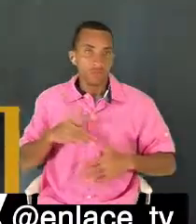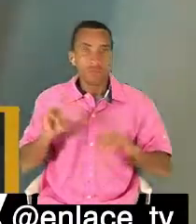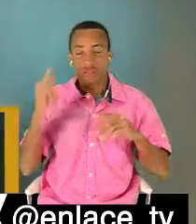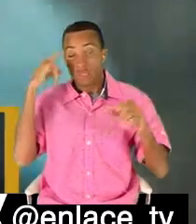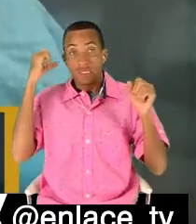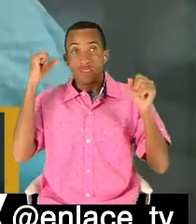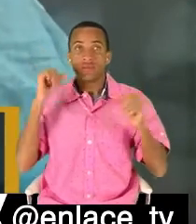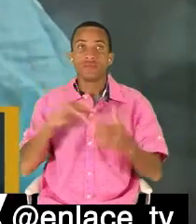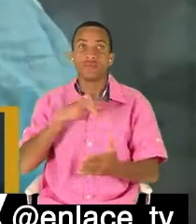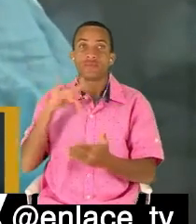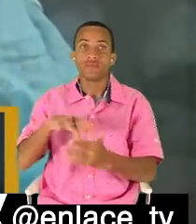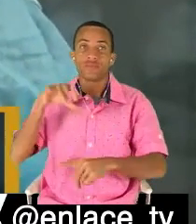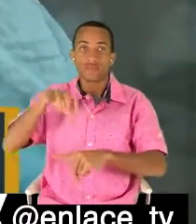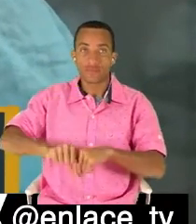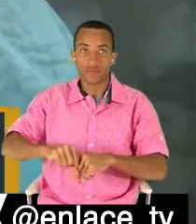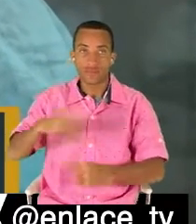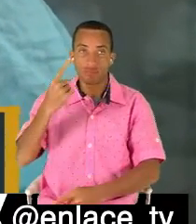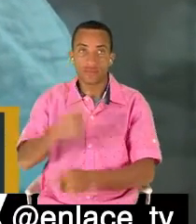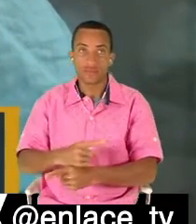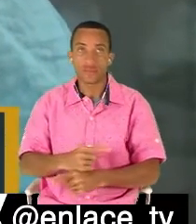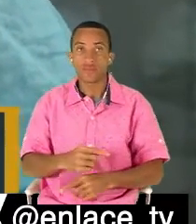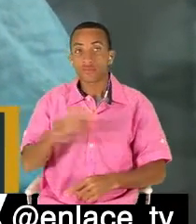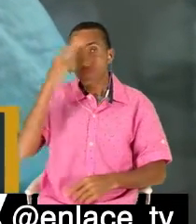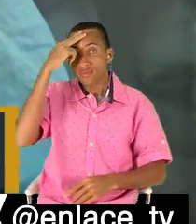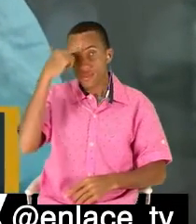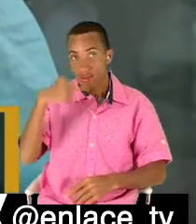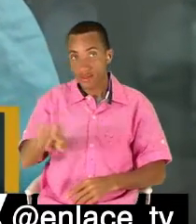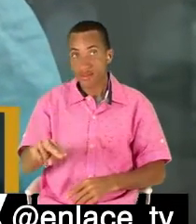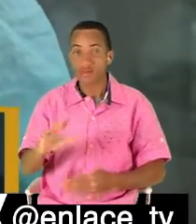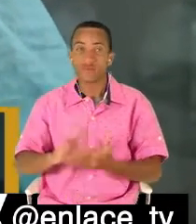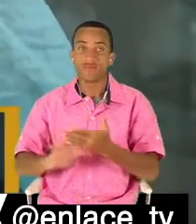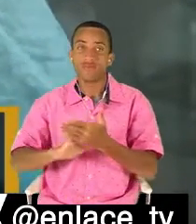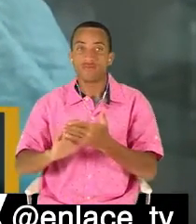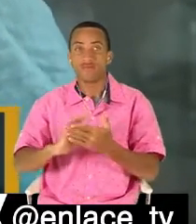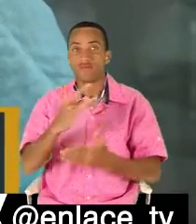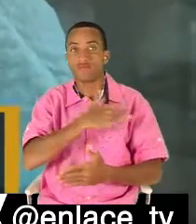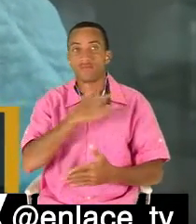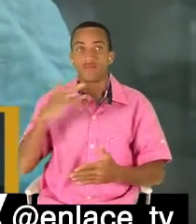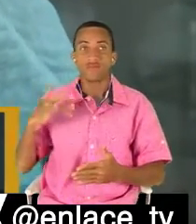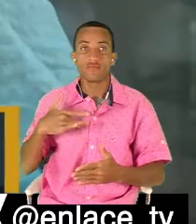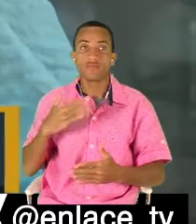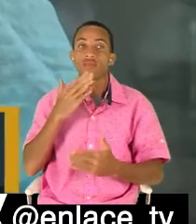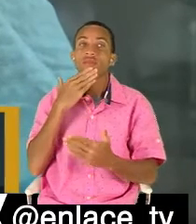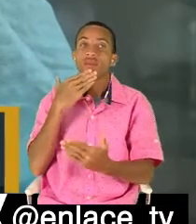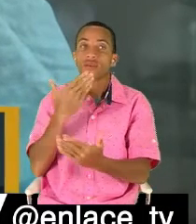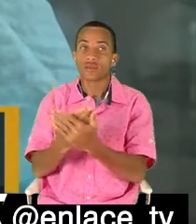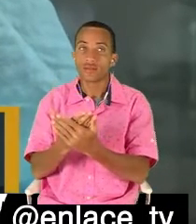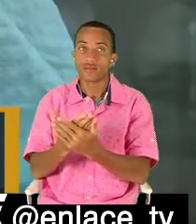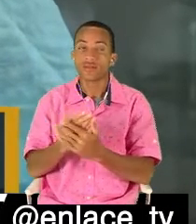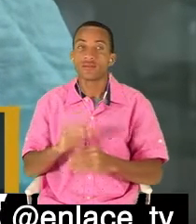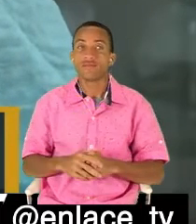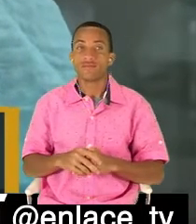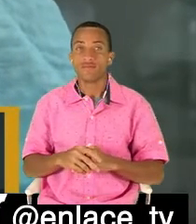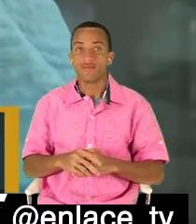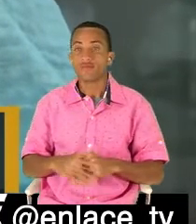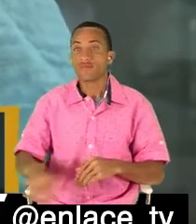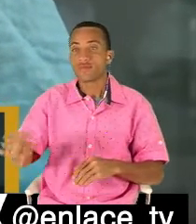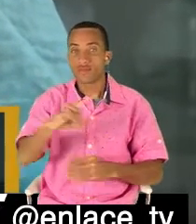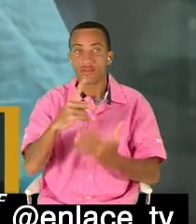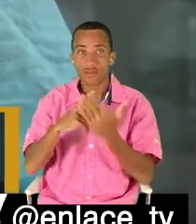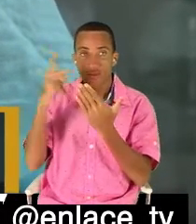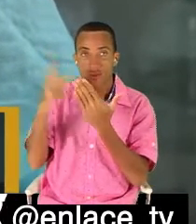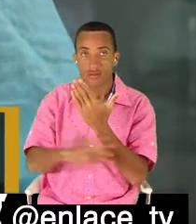cita. Gracias a esta jornada mi hija va a mejorar su salud y gracias a los que hicieron este proyecto